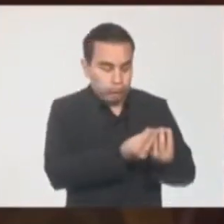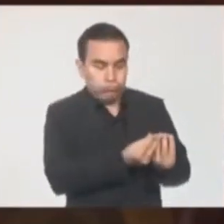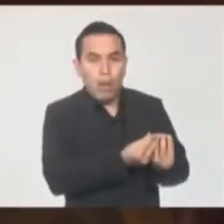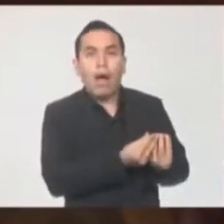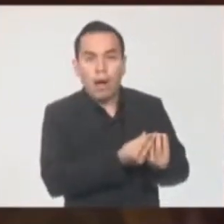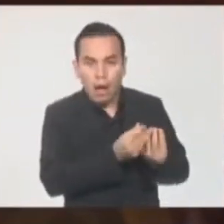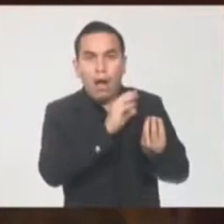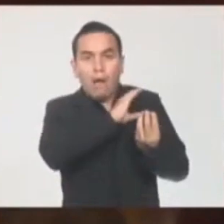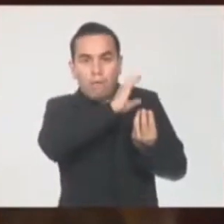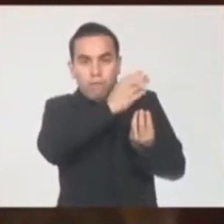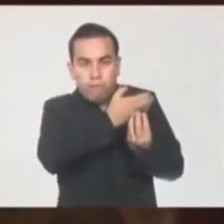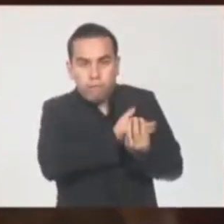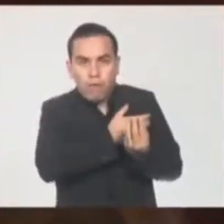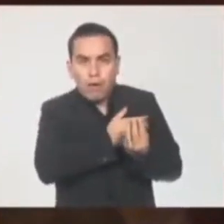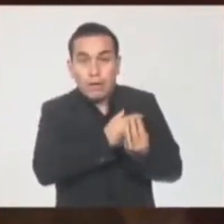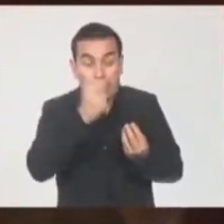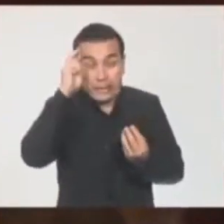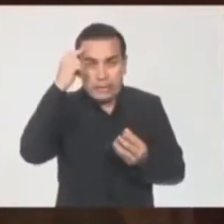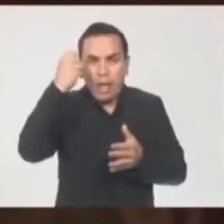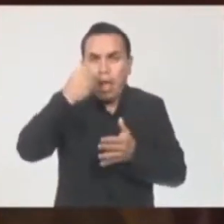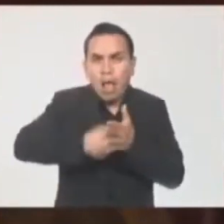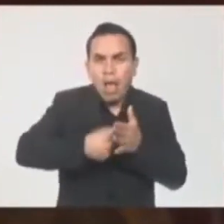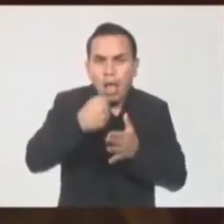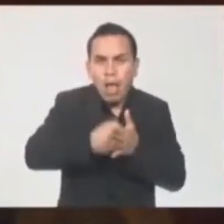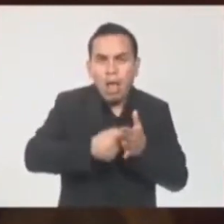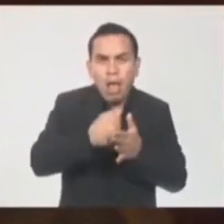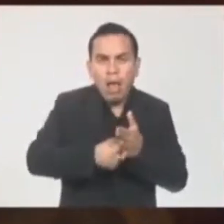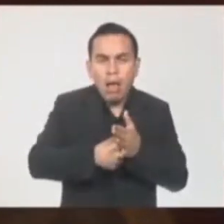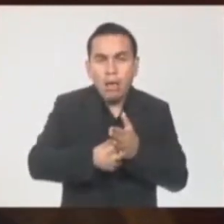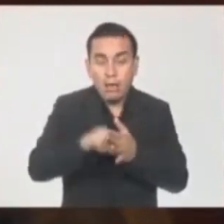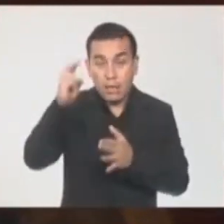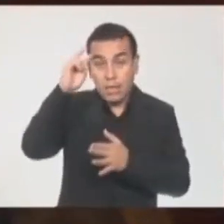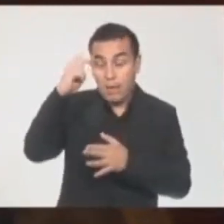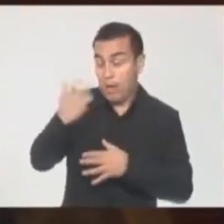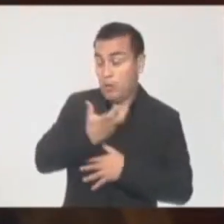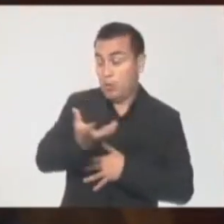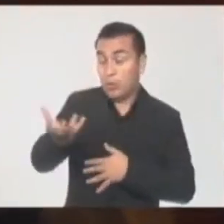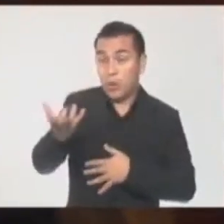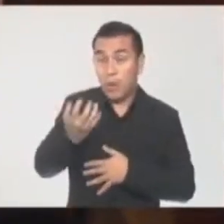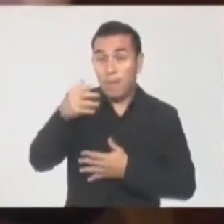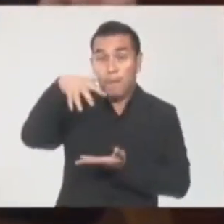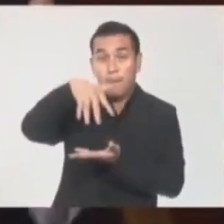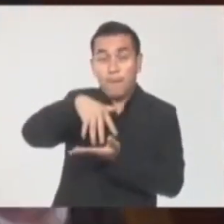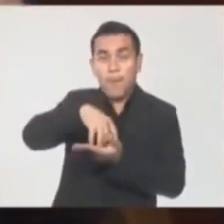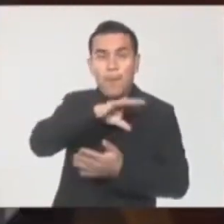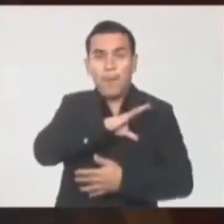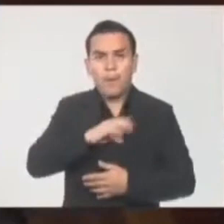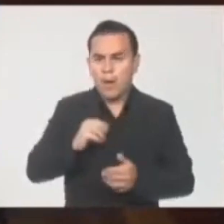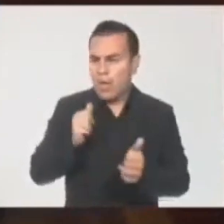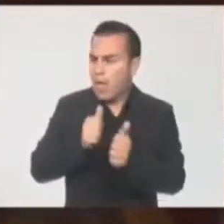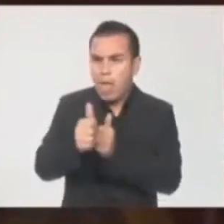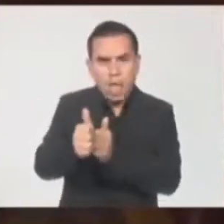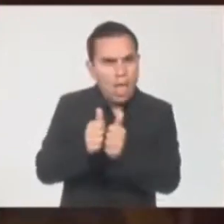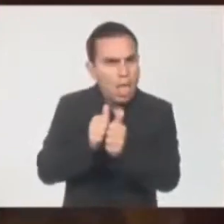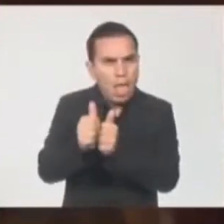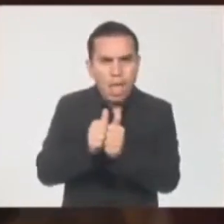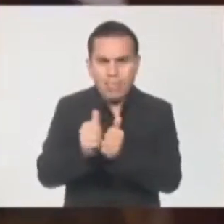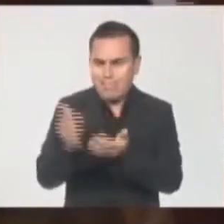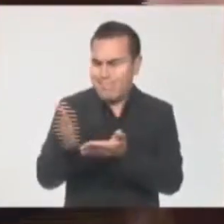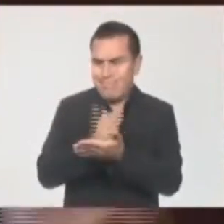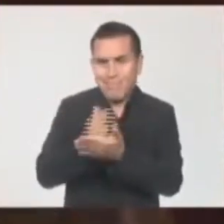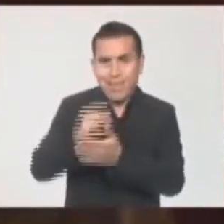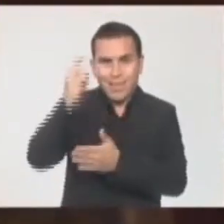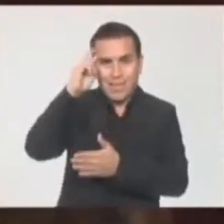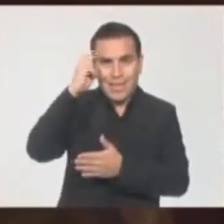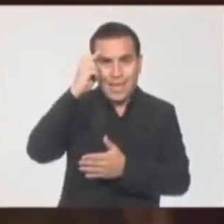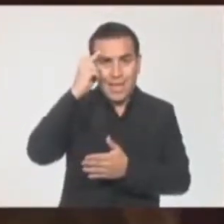y tiene muchísima vocería. La mayoría de salvadoreños no compiten con la voz que ellos tienen, a pesar